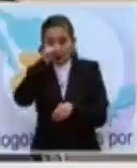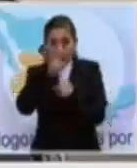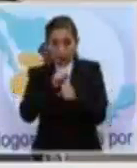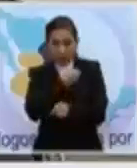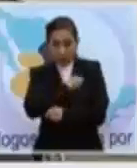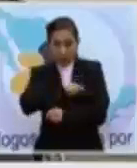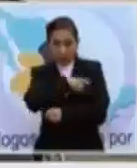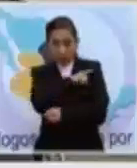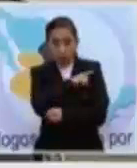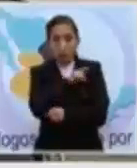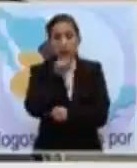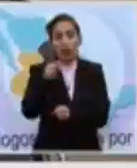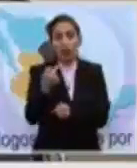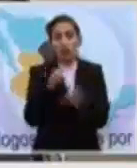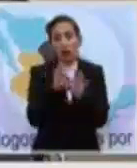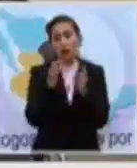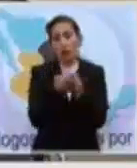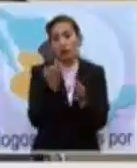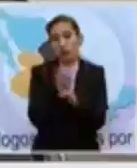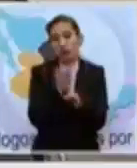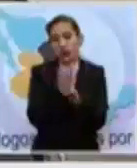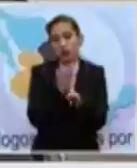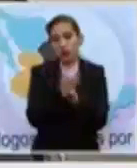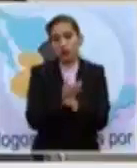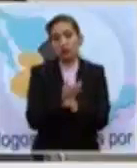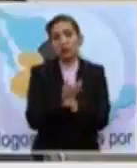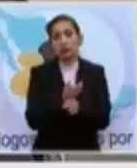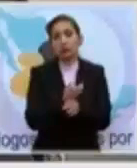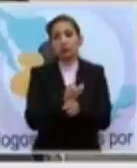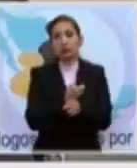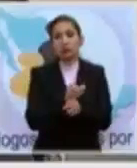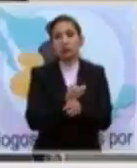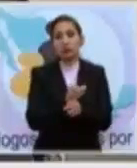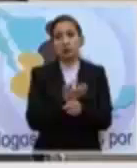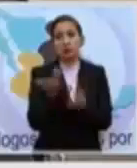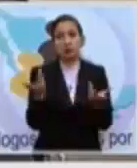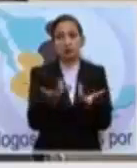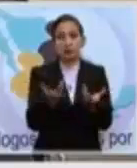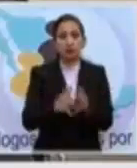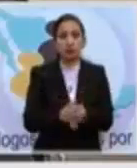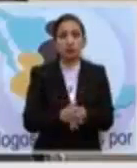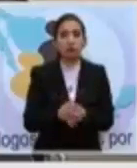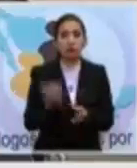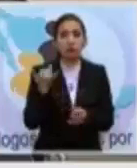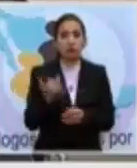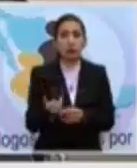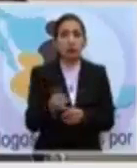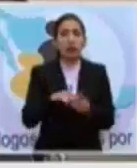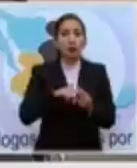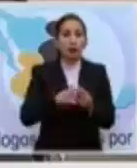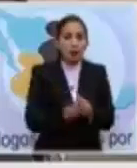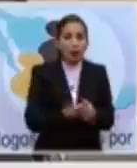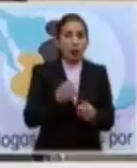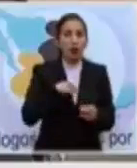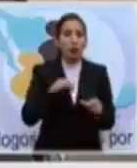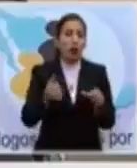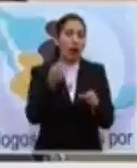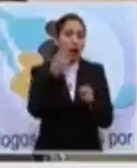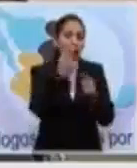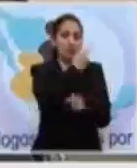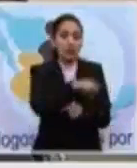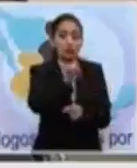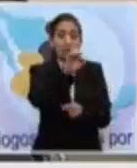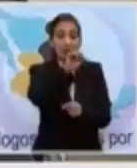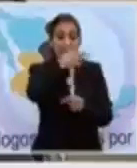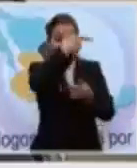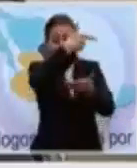Salud, que es un convenio que actualmente está haciendo, se realiza, y que van con 160 acciones